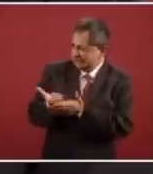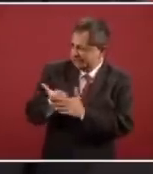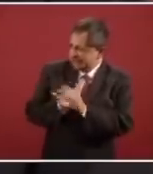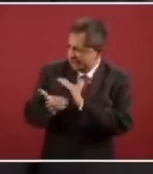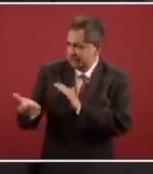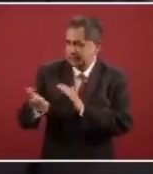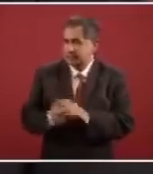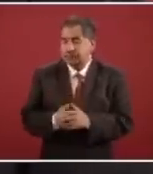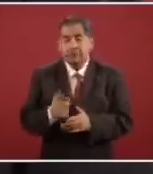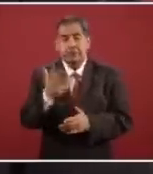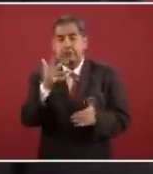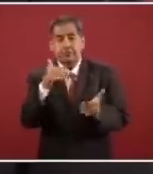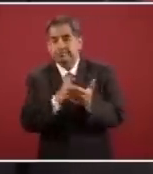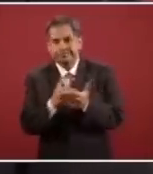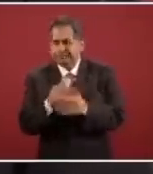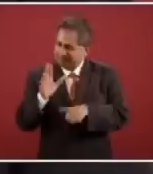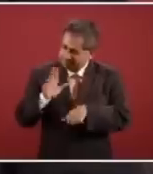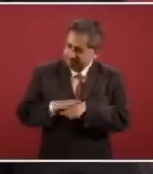ya no son de 50,000.